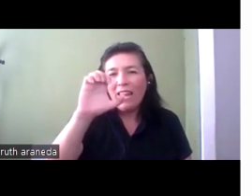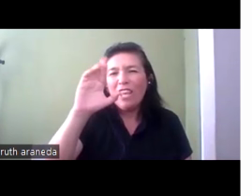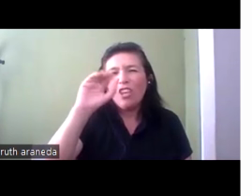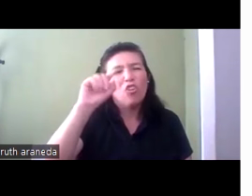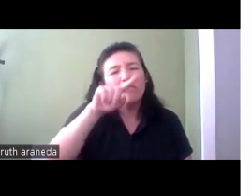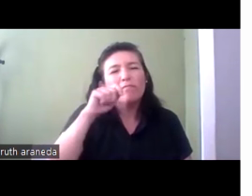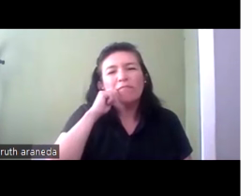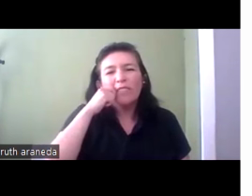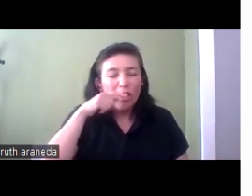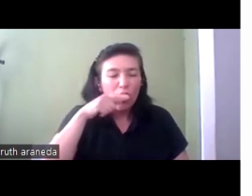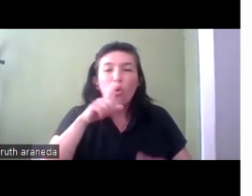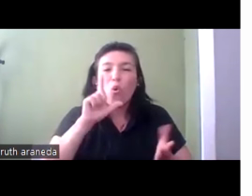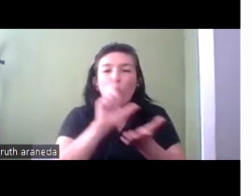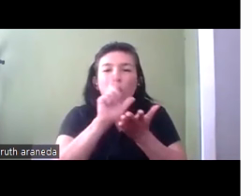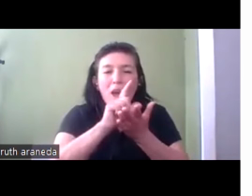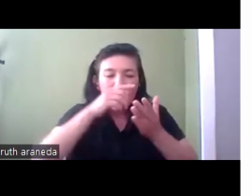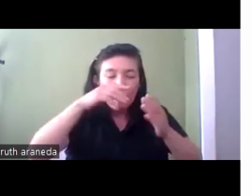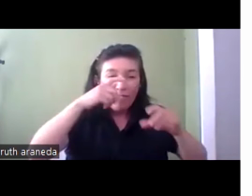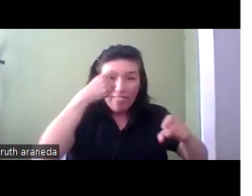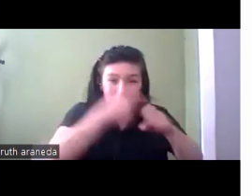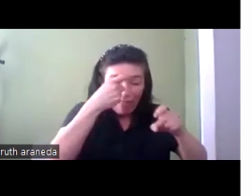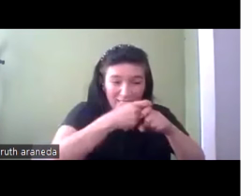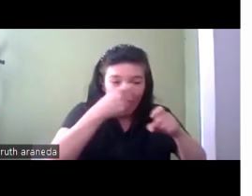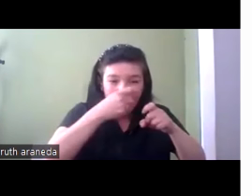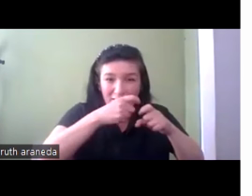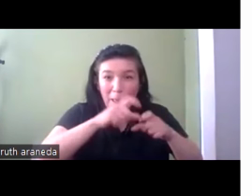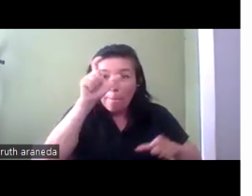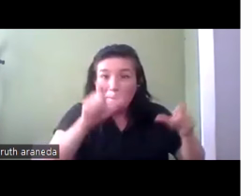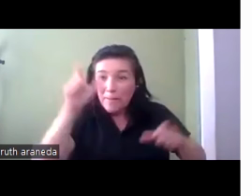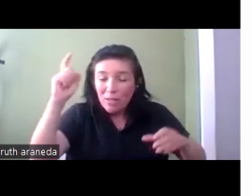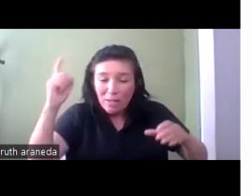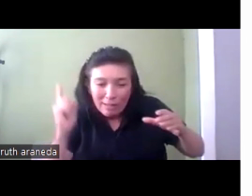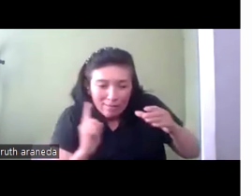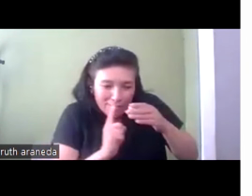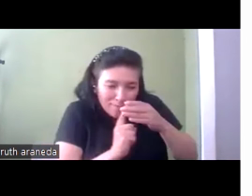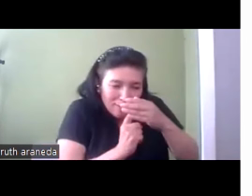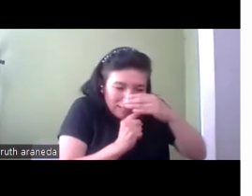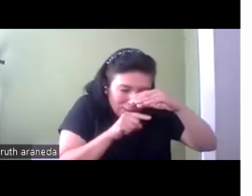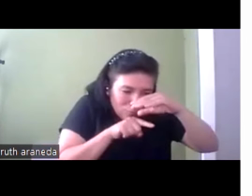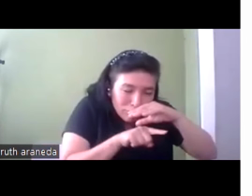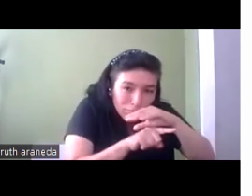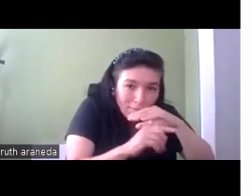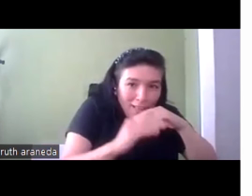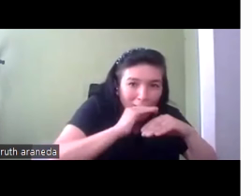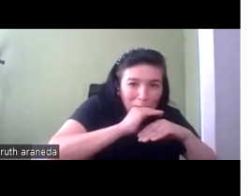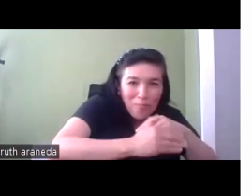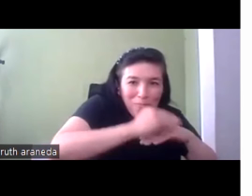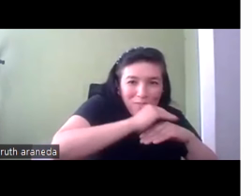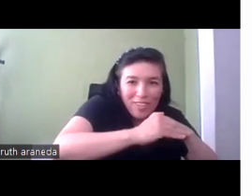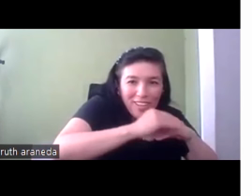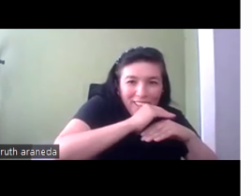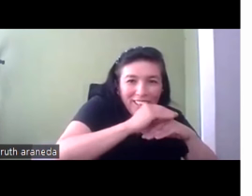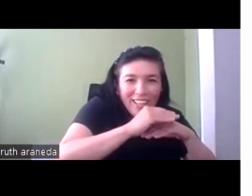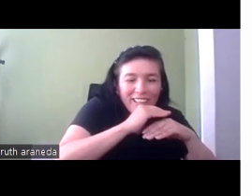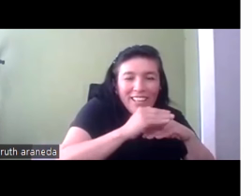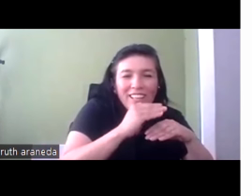o aparejos a modo de bloques rocosos en los cuales los pobladores solían pernoctar o habitar y que se encuentran asociados